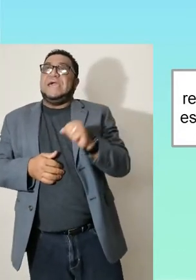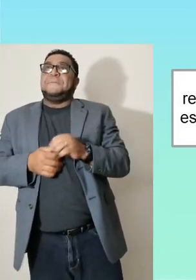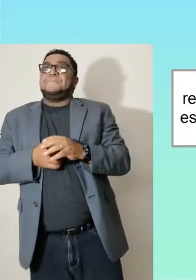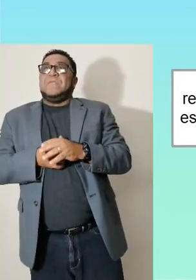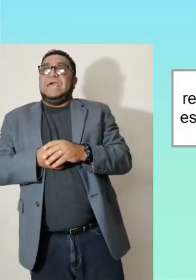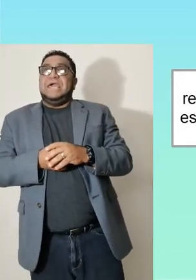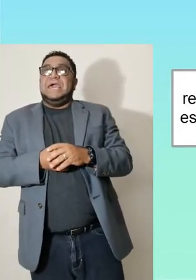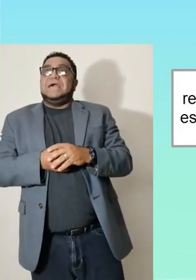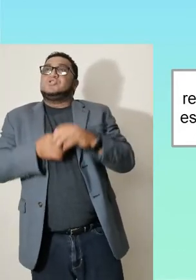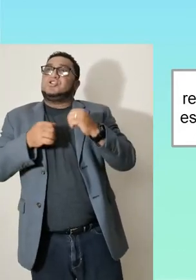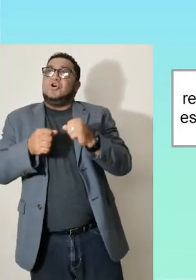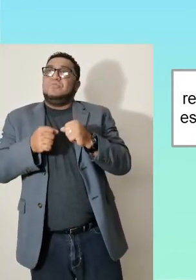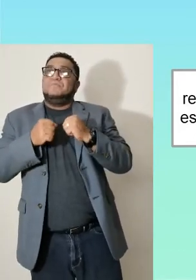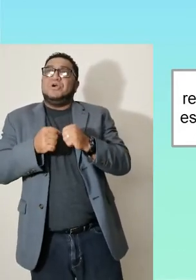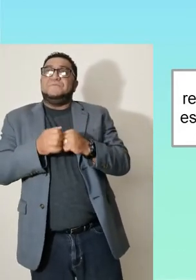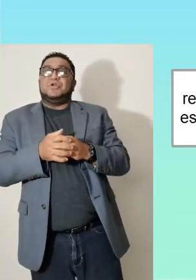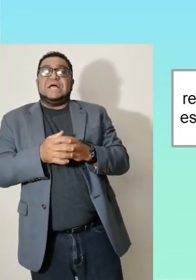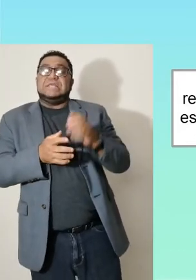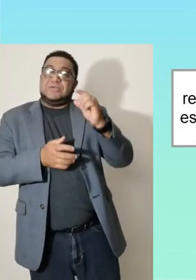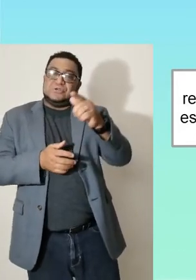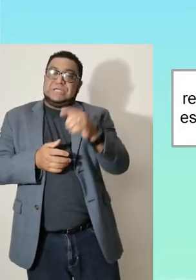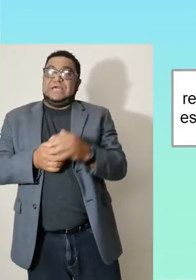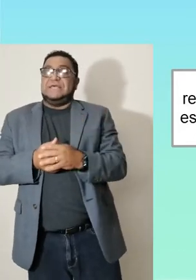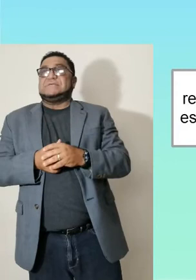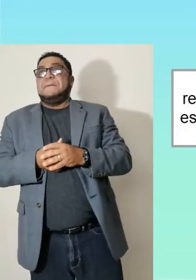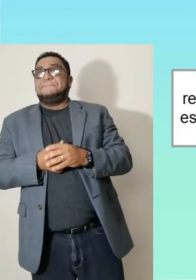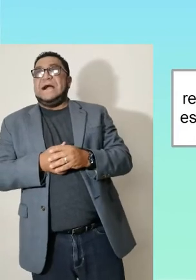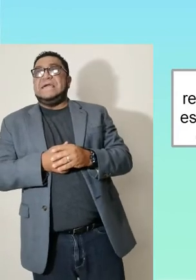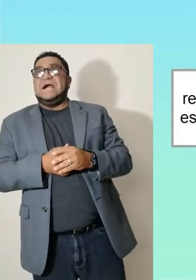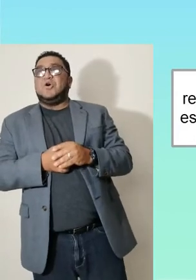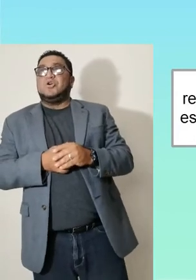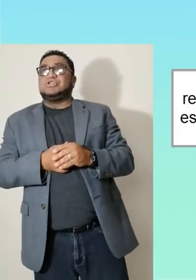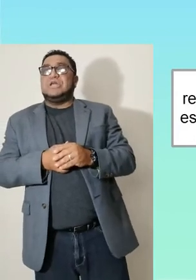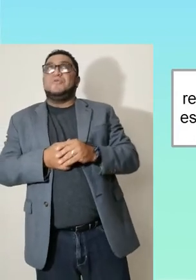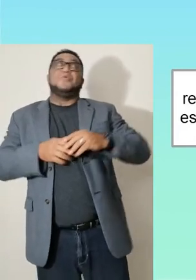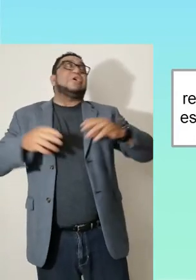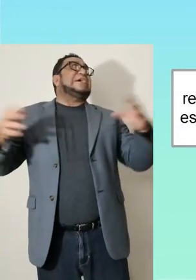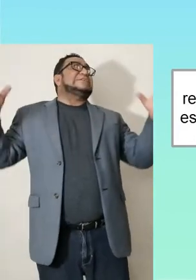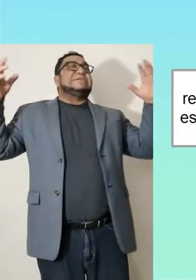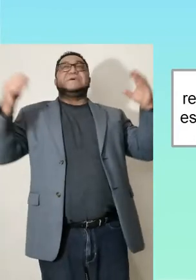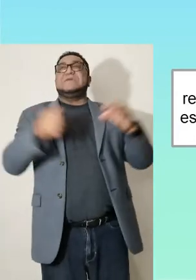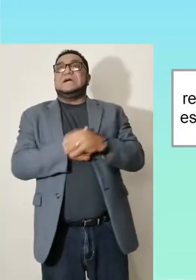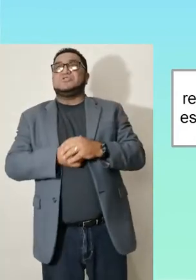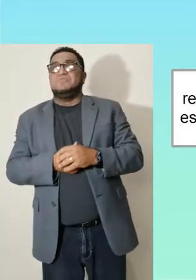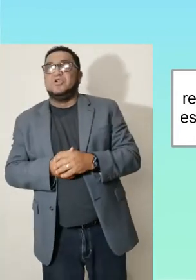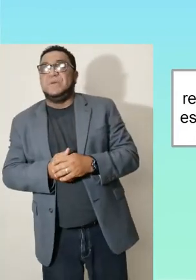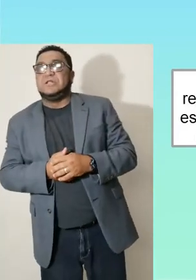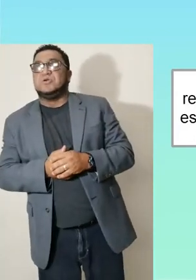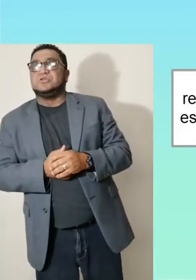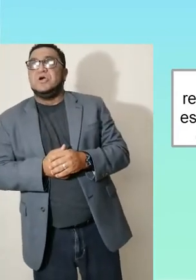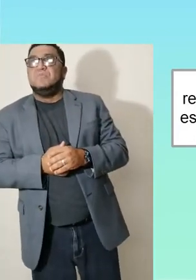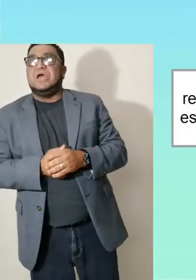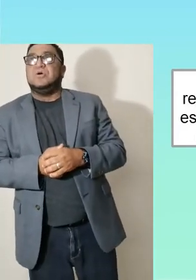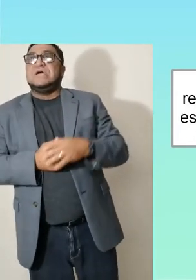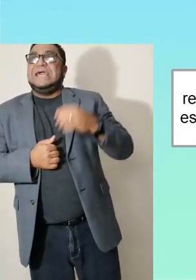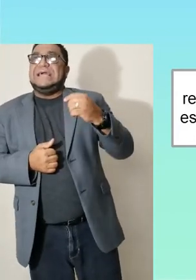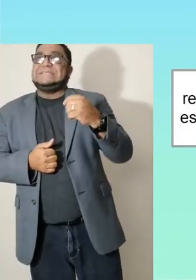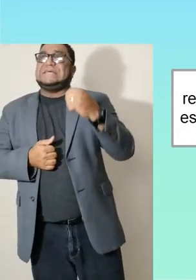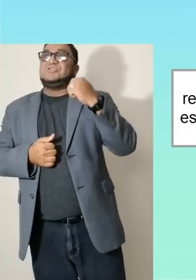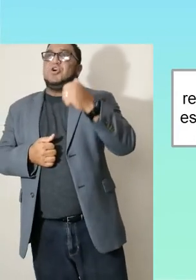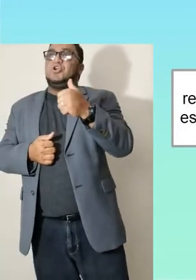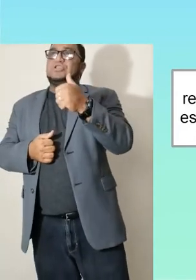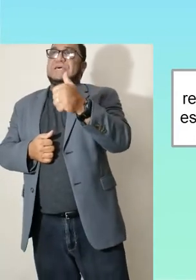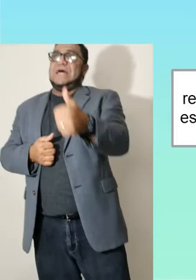que son muy importantes y ustedes vayan conociendo porque si se miran esos monumentos bueno